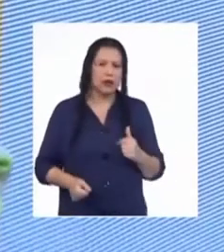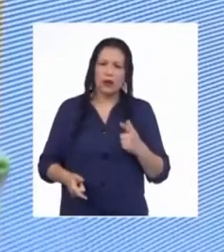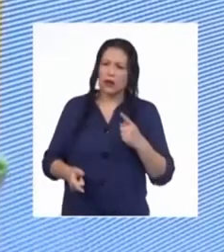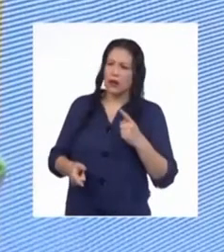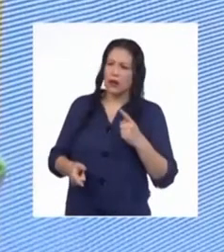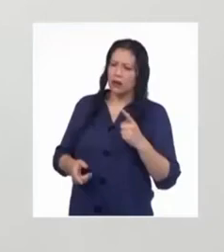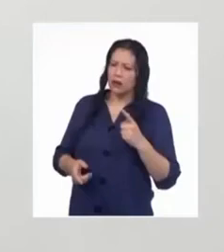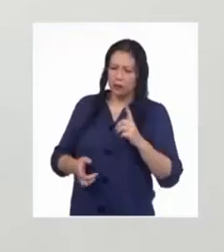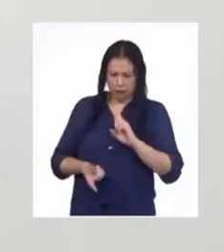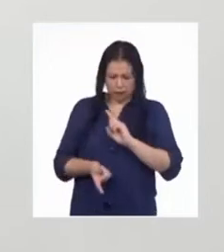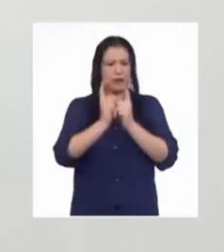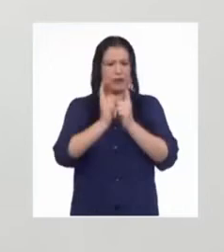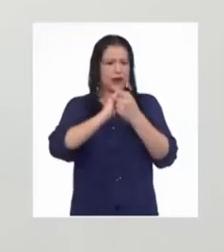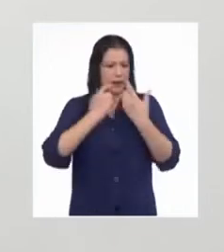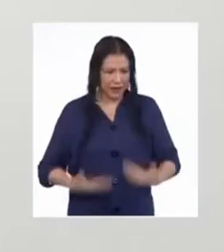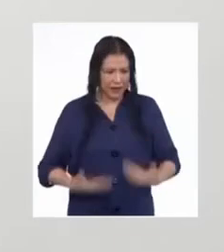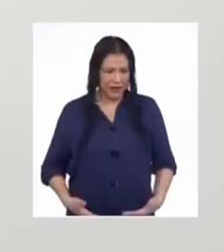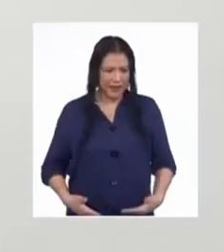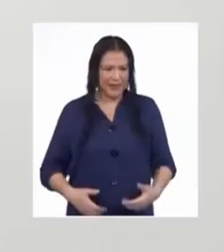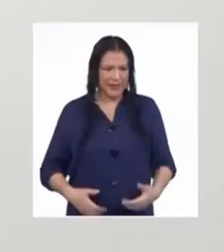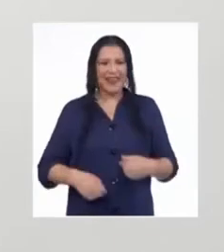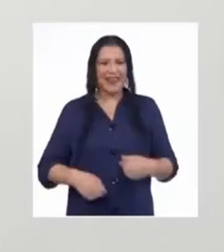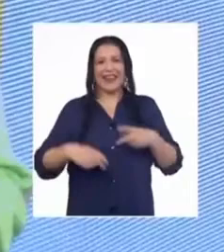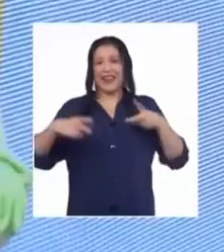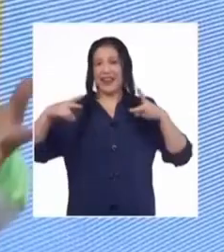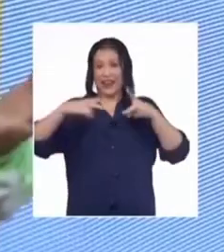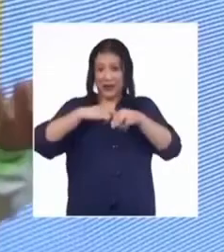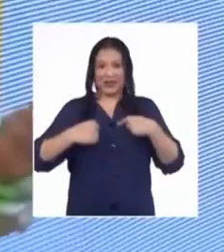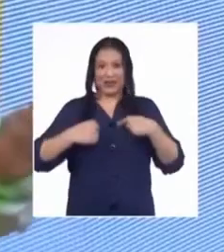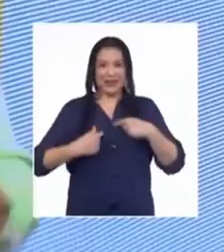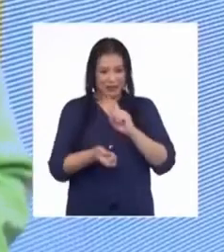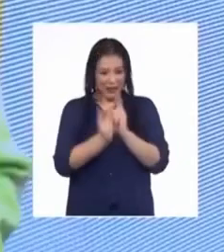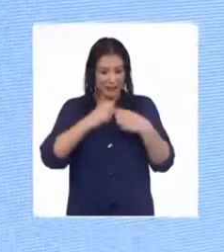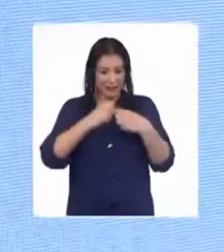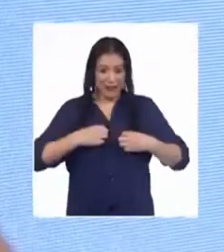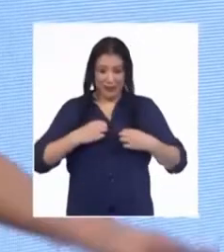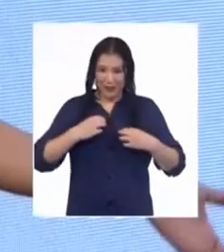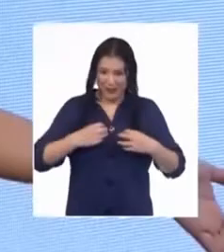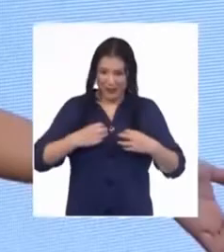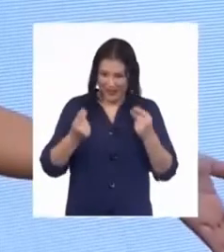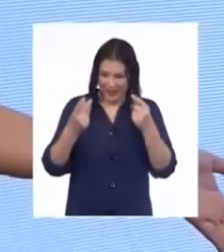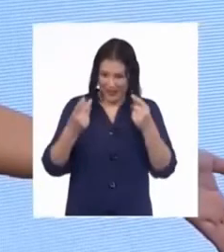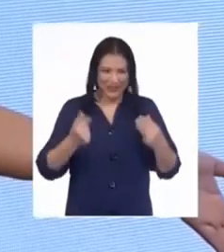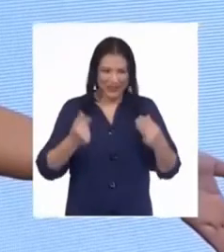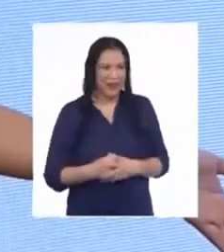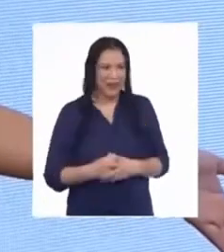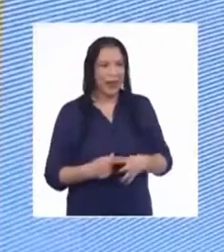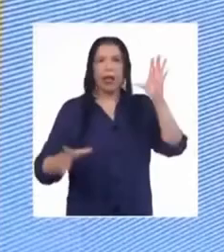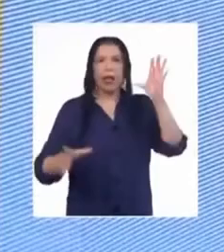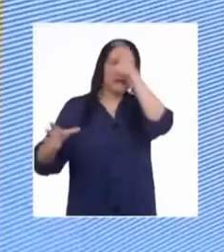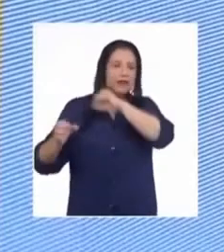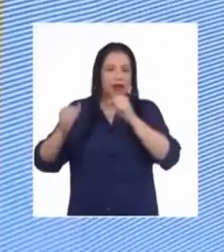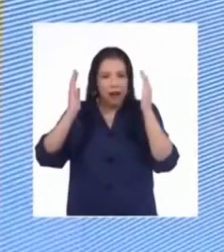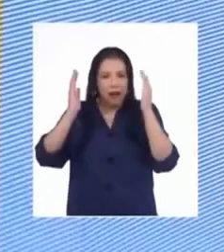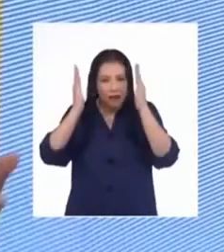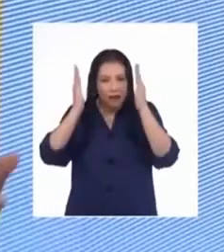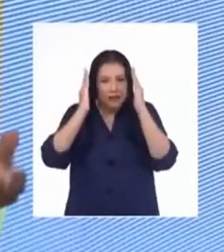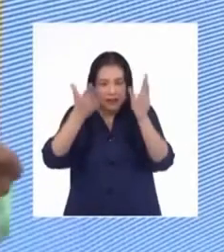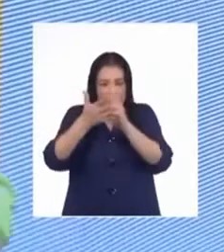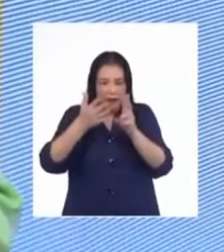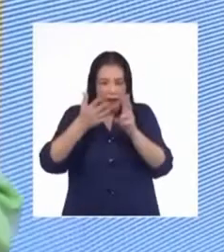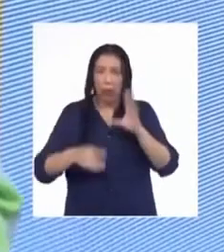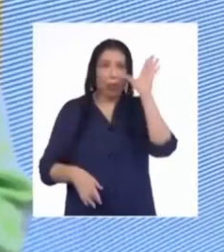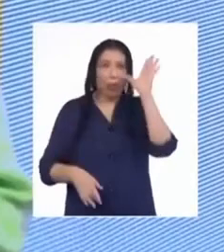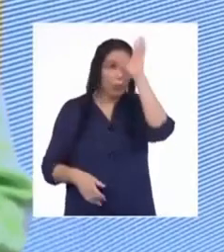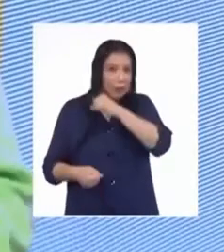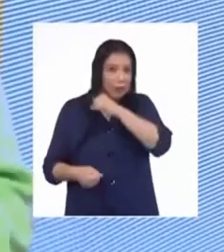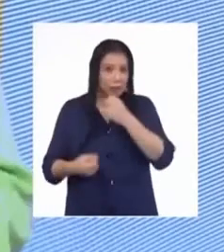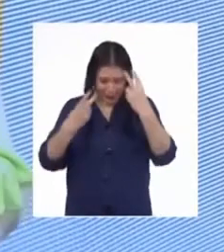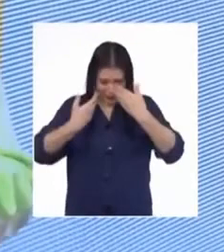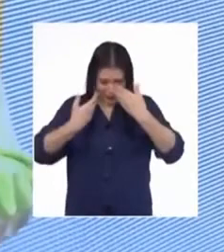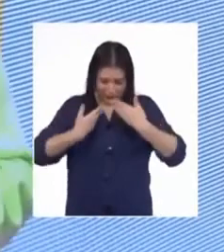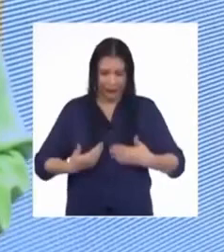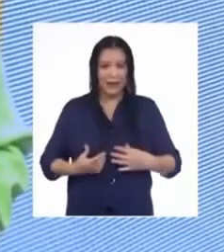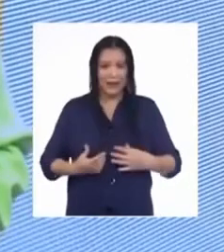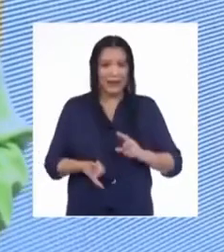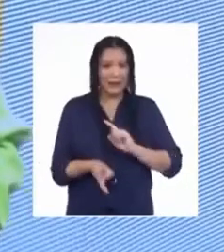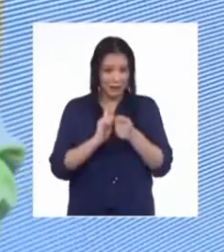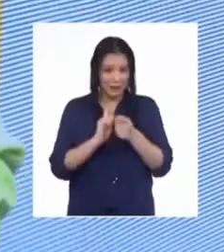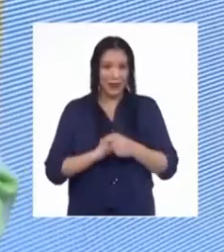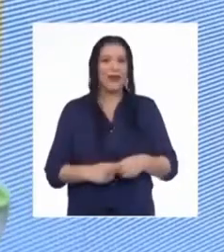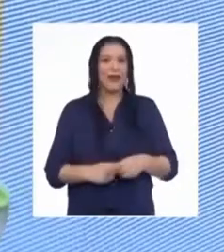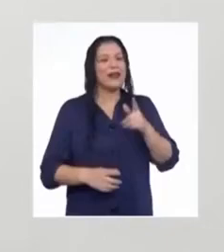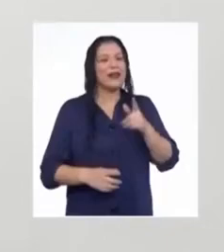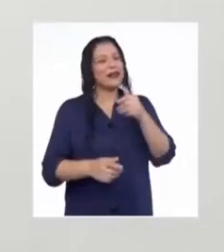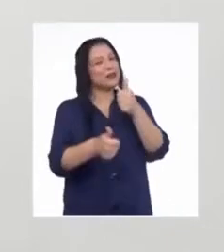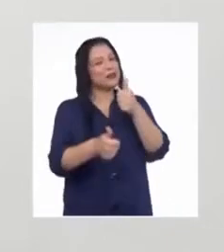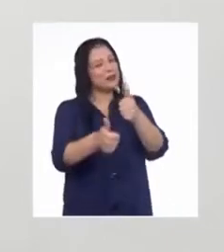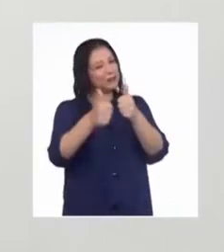te cambiaste? En los comerciales. Ven, chicas y chicos, hemos estado tan concentrados que ni cuenta nos habíamos dado. Que estés muy